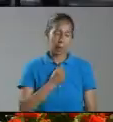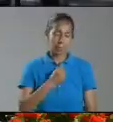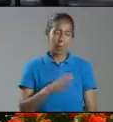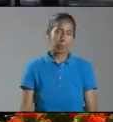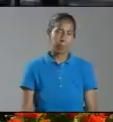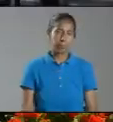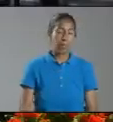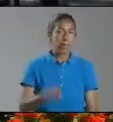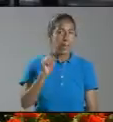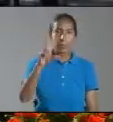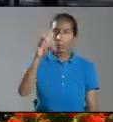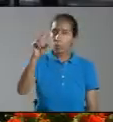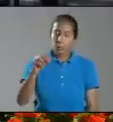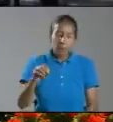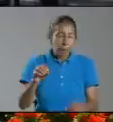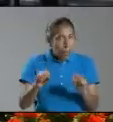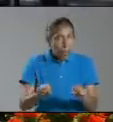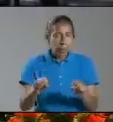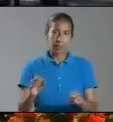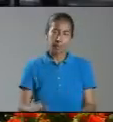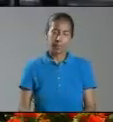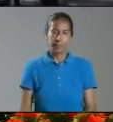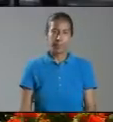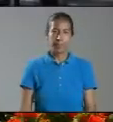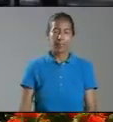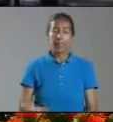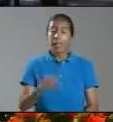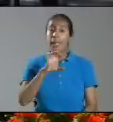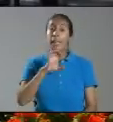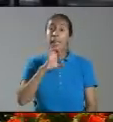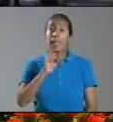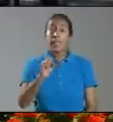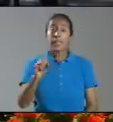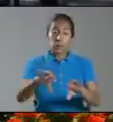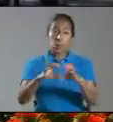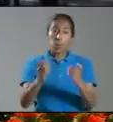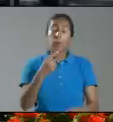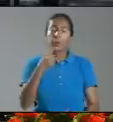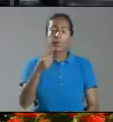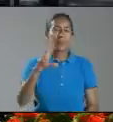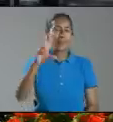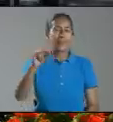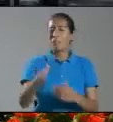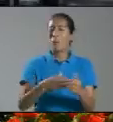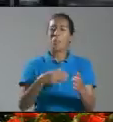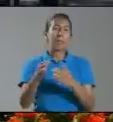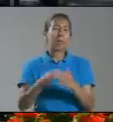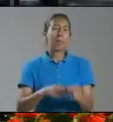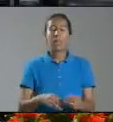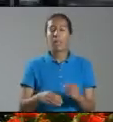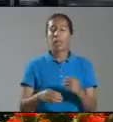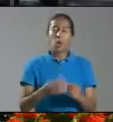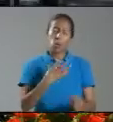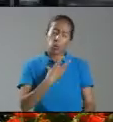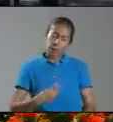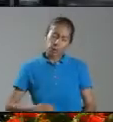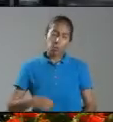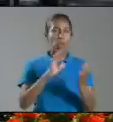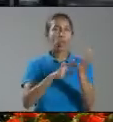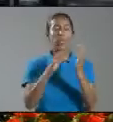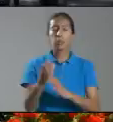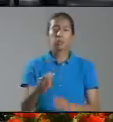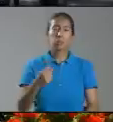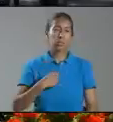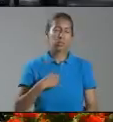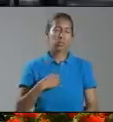Y eso no se puede. Es como decirle, no me importa lo que sufrió Jesús, yo